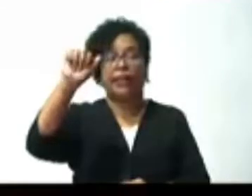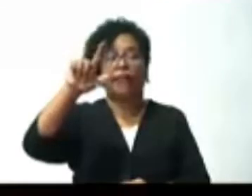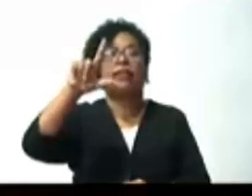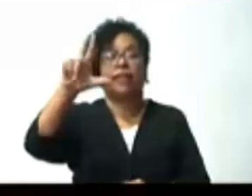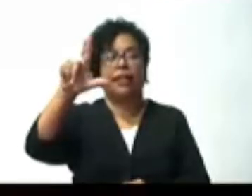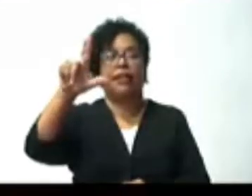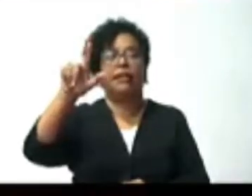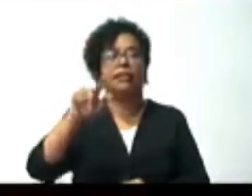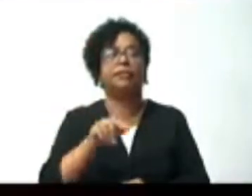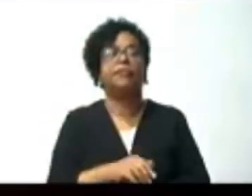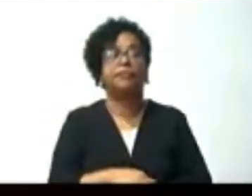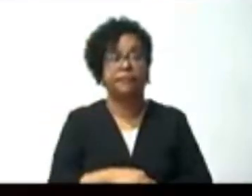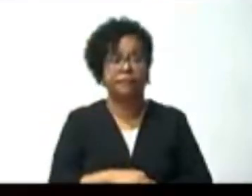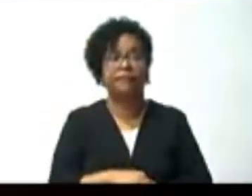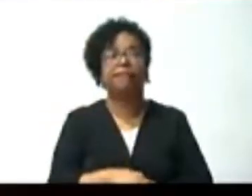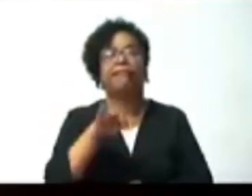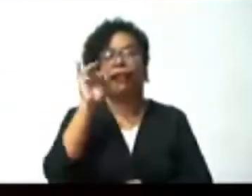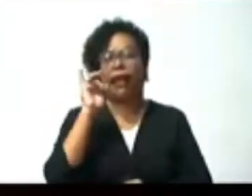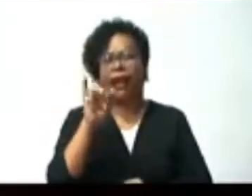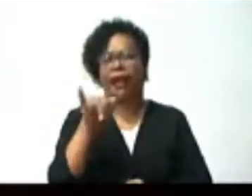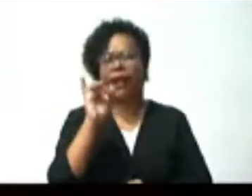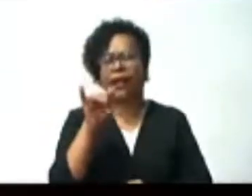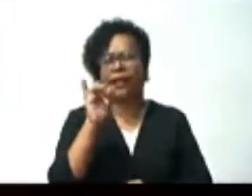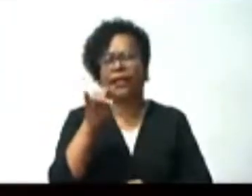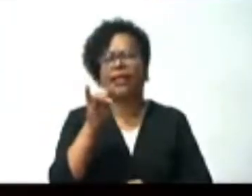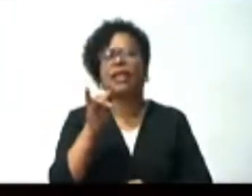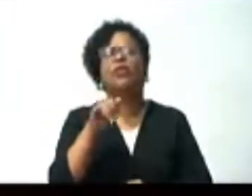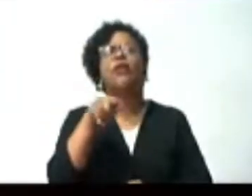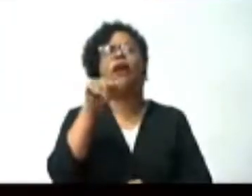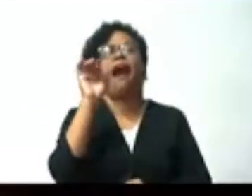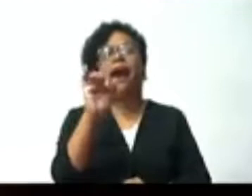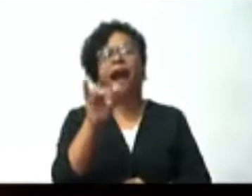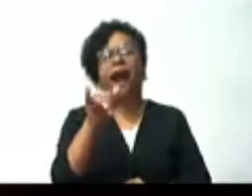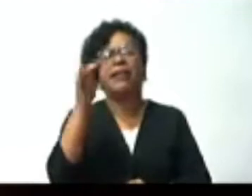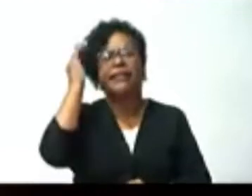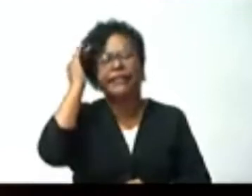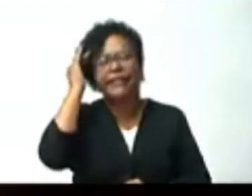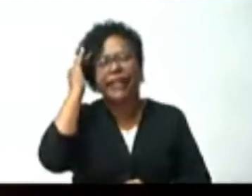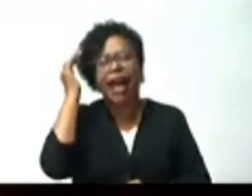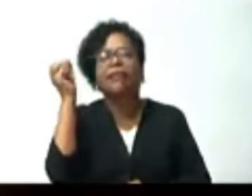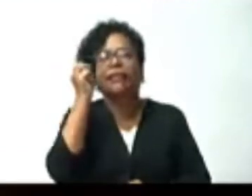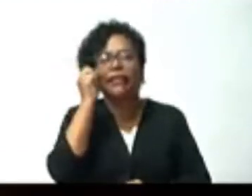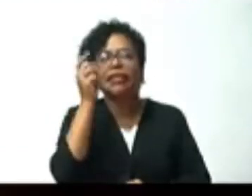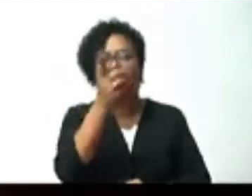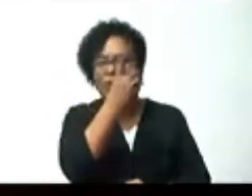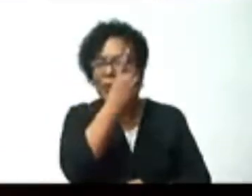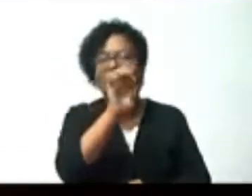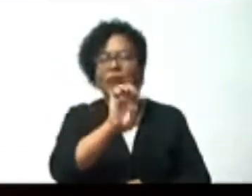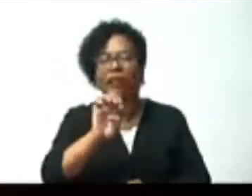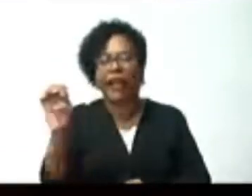medio que identifica al municipio Santo Domingo Este,